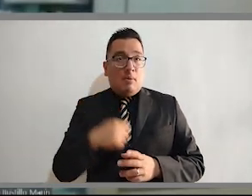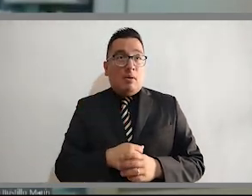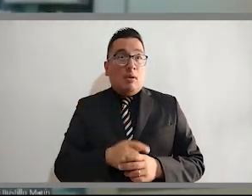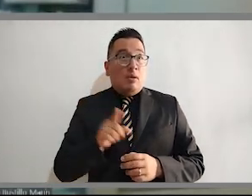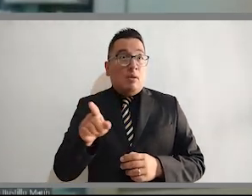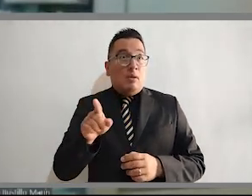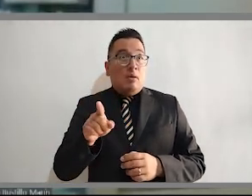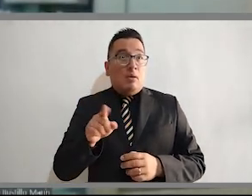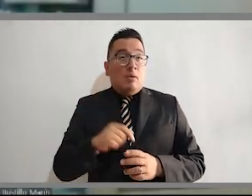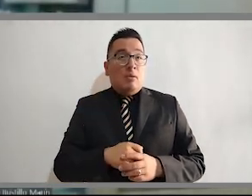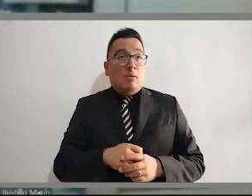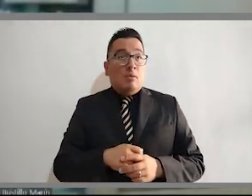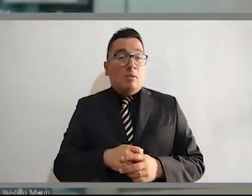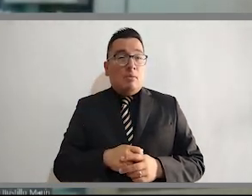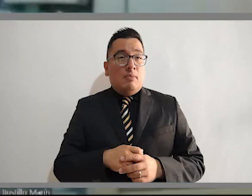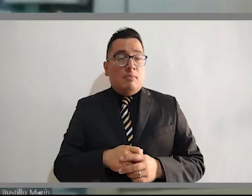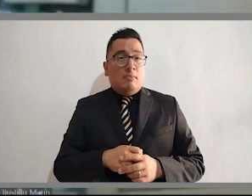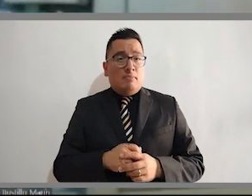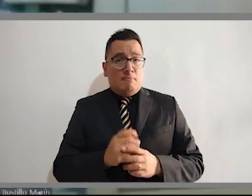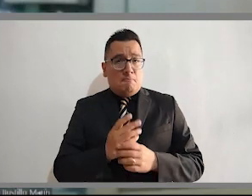Blanca se fue en blanco.